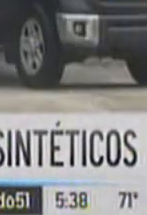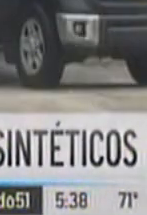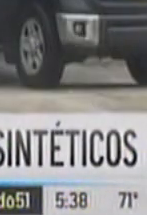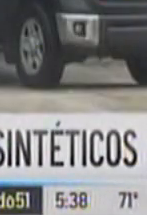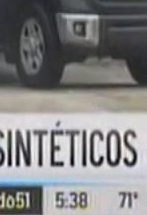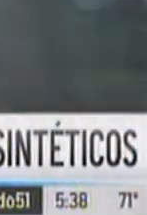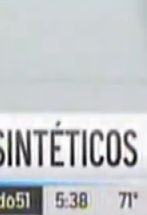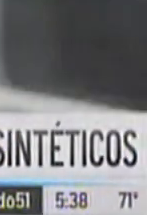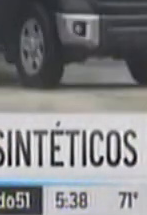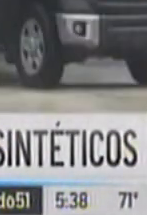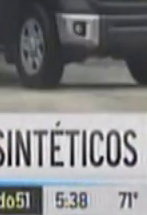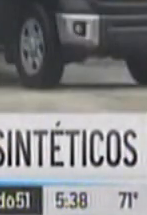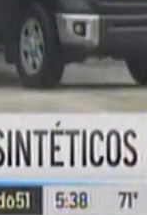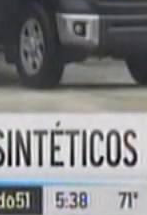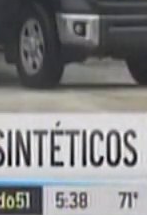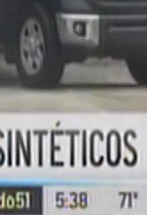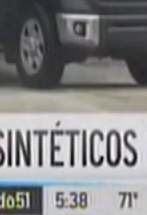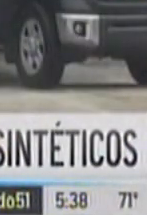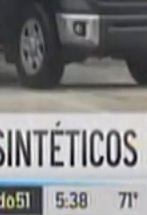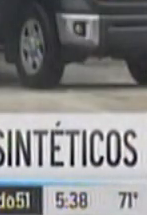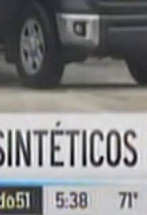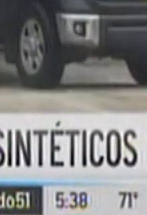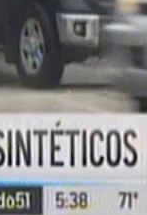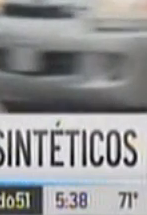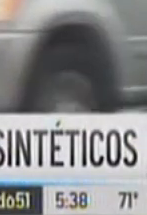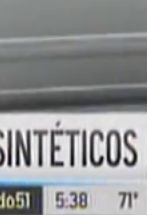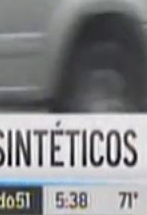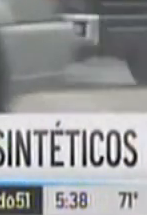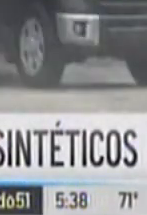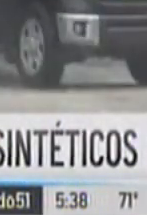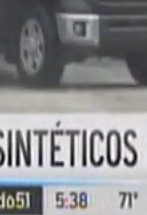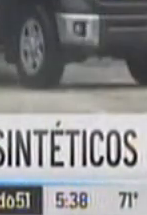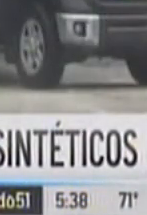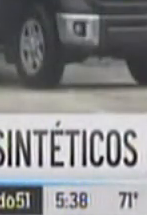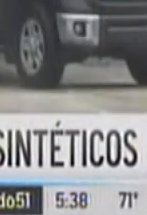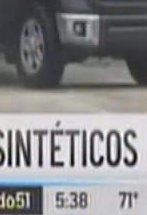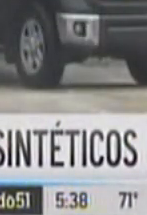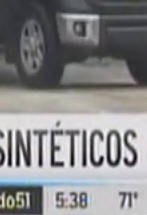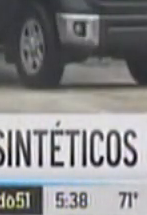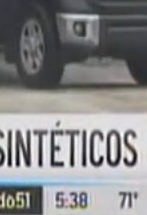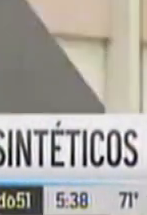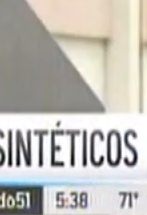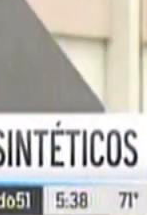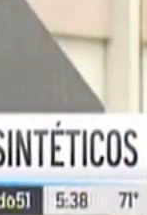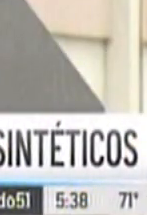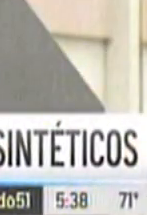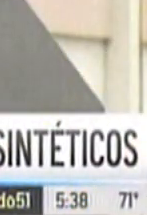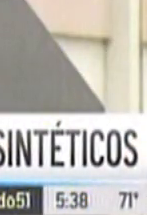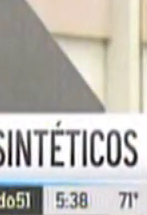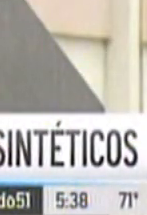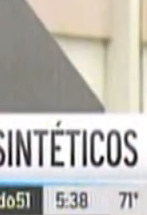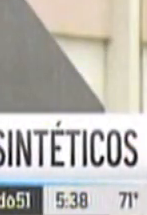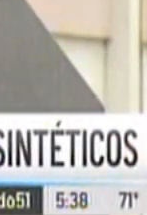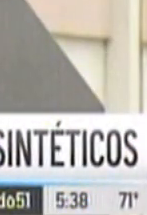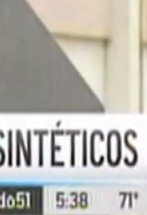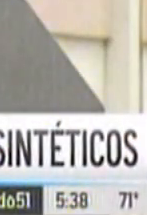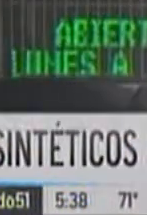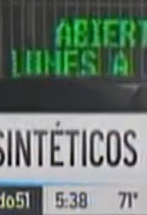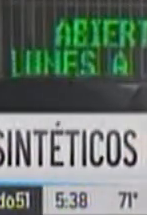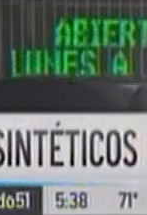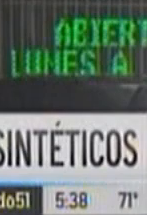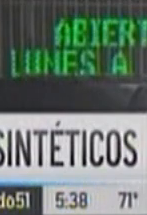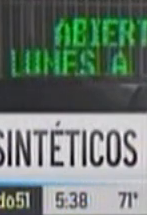ciudad. En esa tienda, según las autoridades, esos productos se vendían como líquidos que se vaporizan e inhalan en